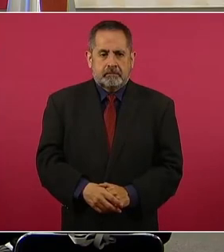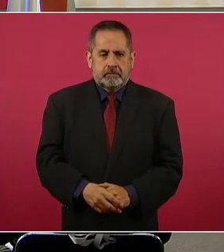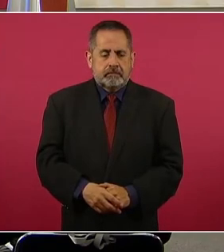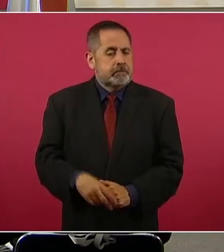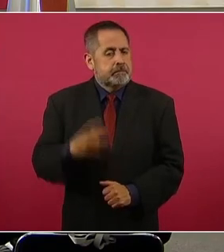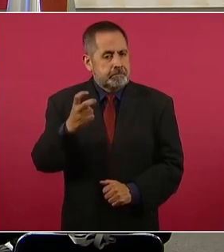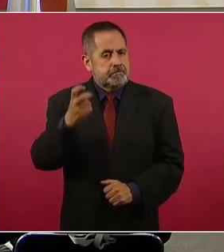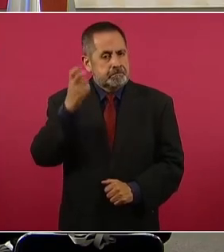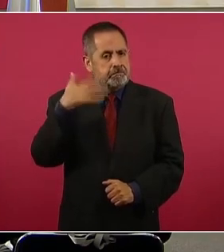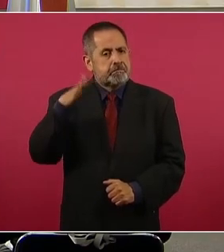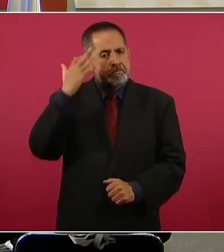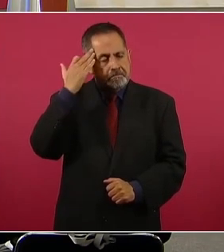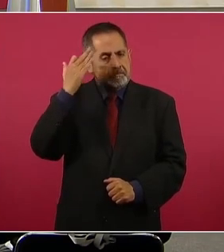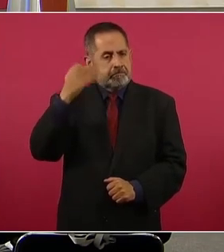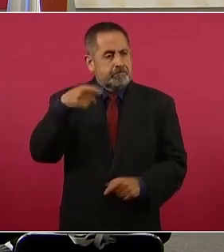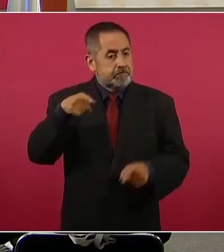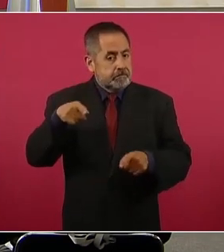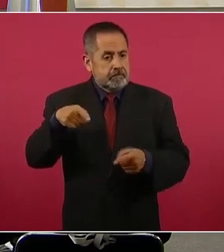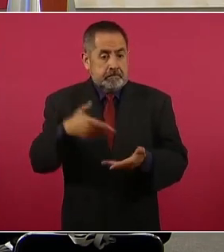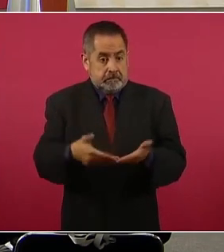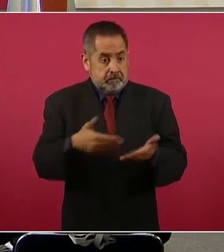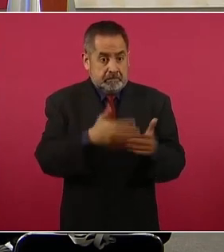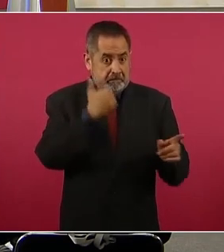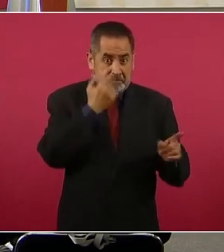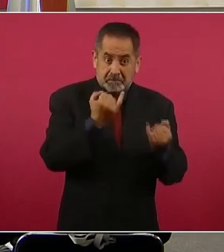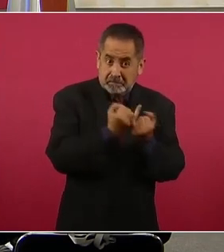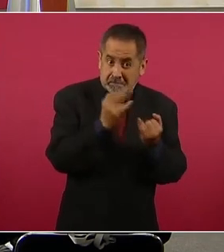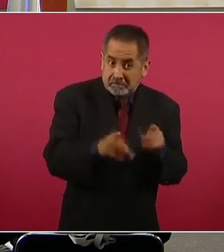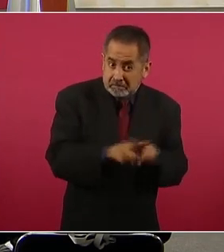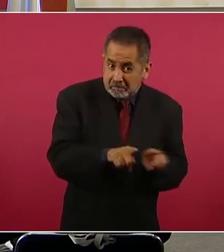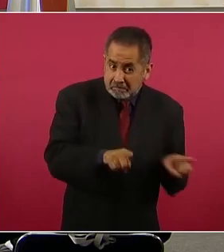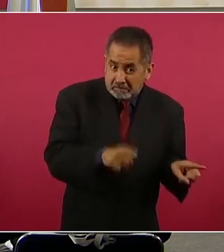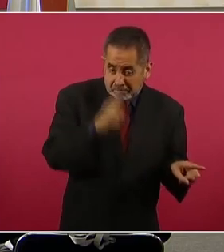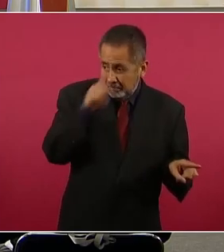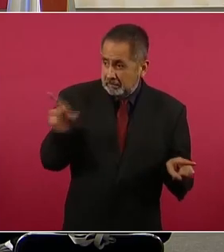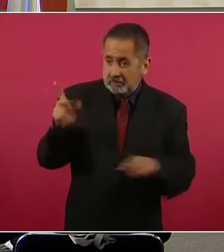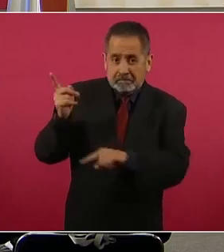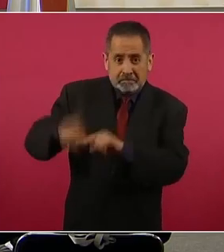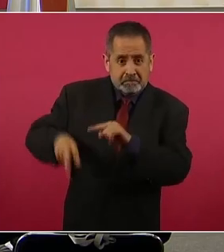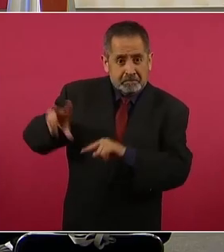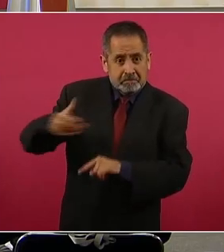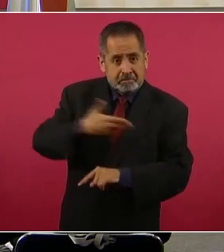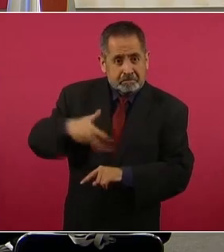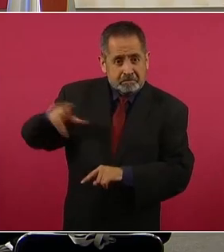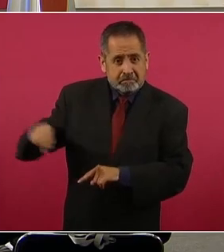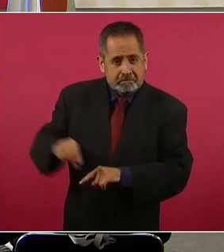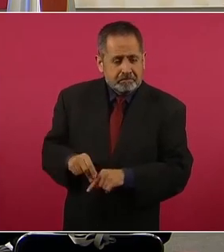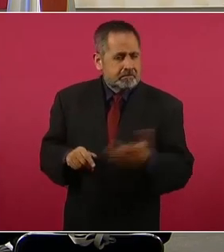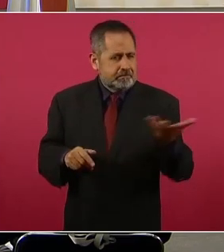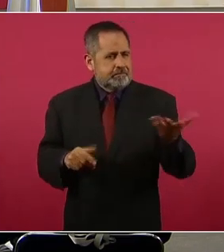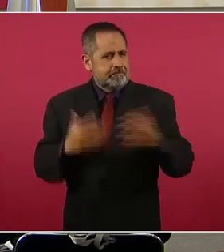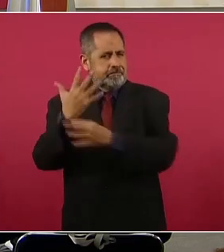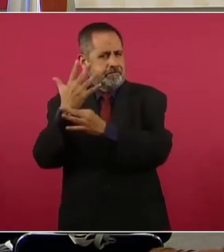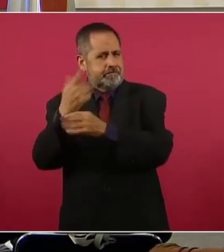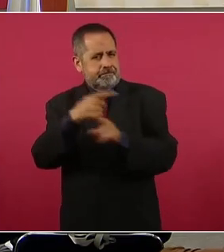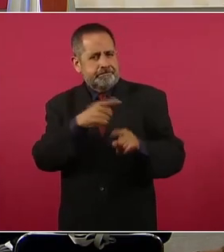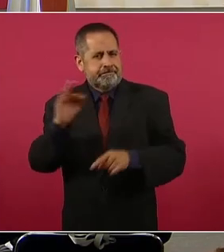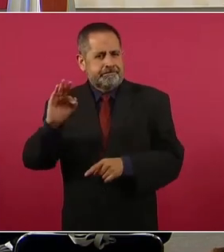Eso era lo que quería ahora, para que no llegáramos. Pues eso es lo que él